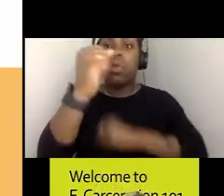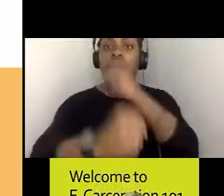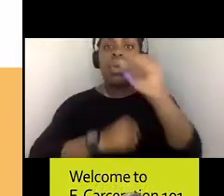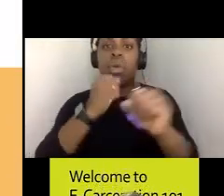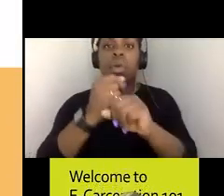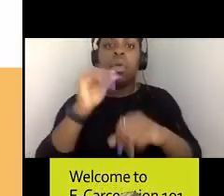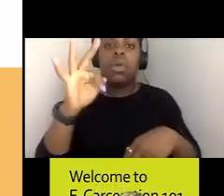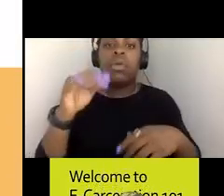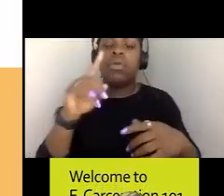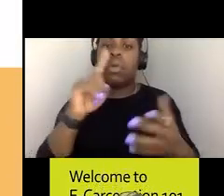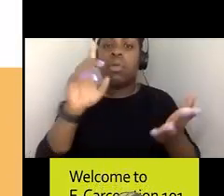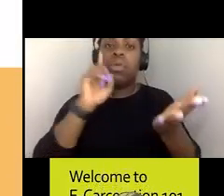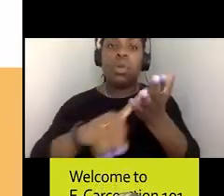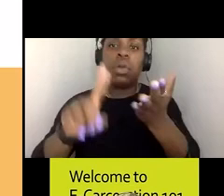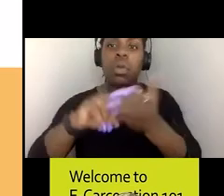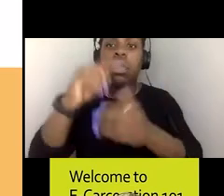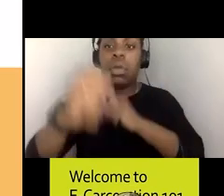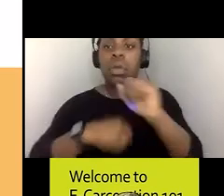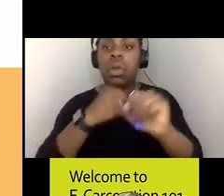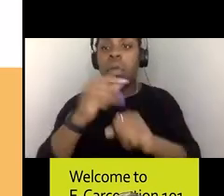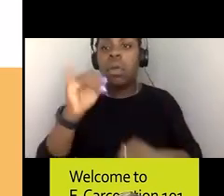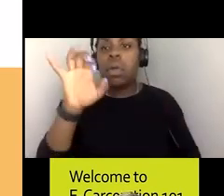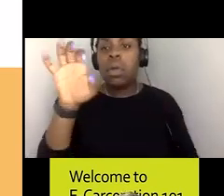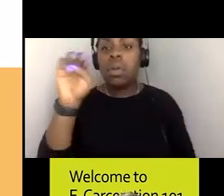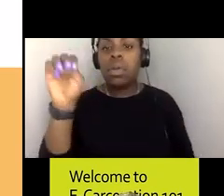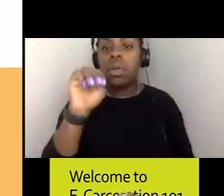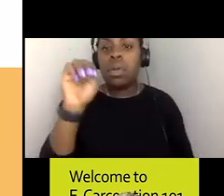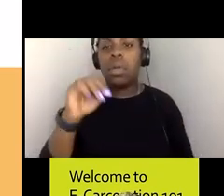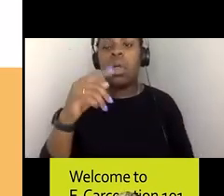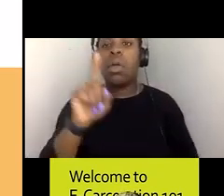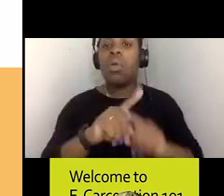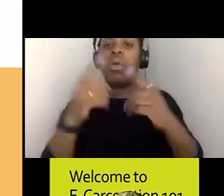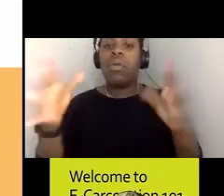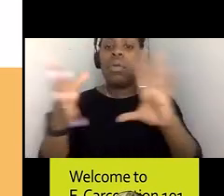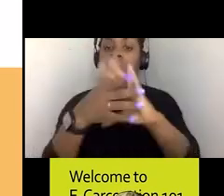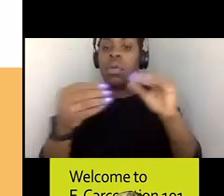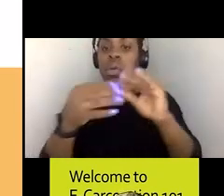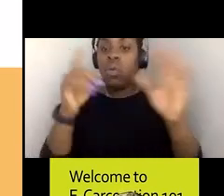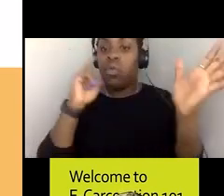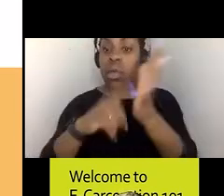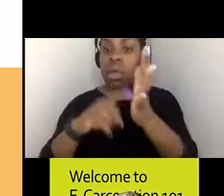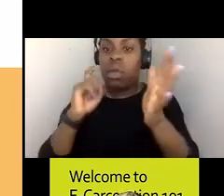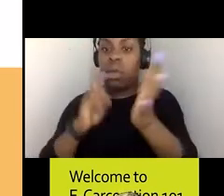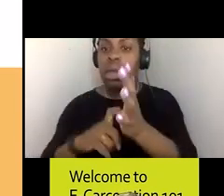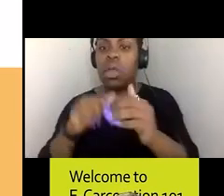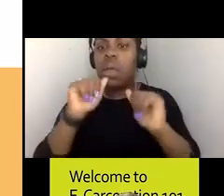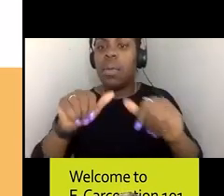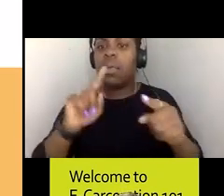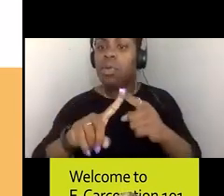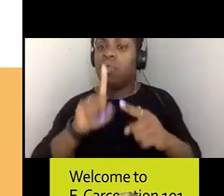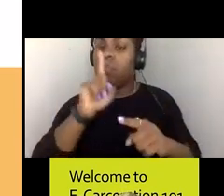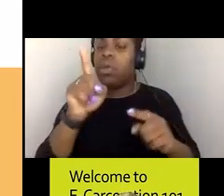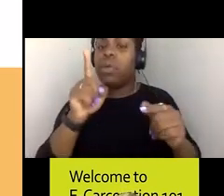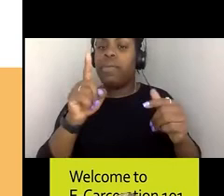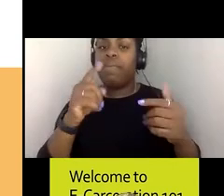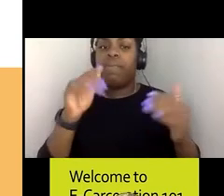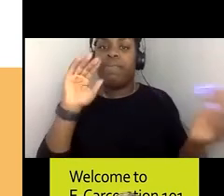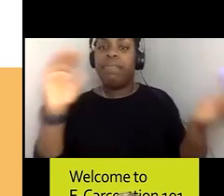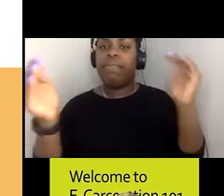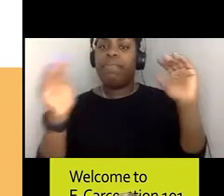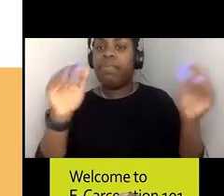hacer entrevistas y investigación por años en la vigilancia electrónica, reconociendo que no íbamos a